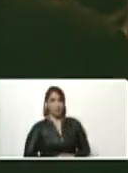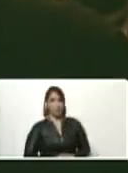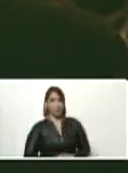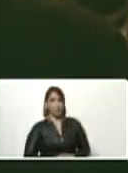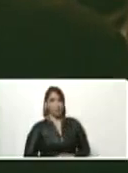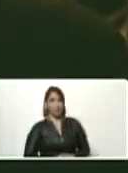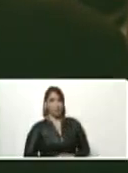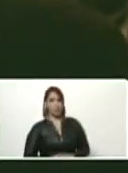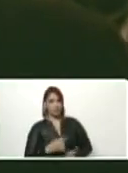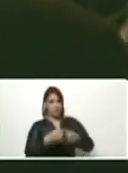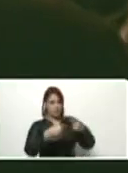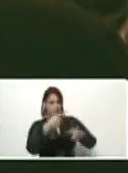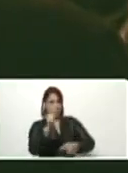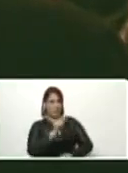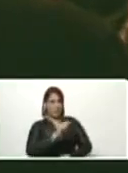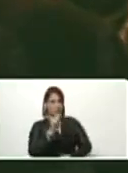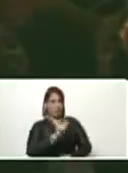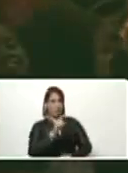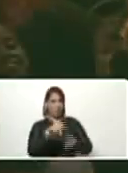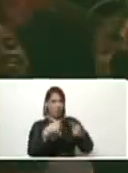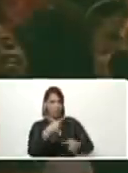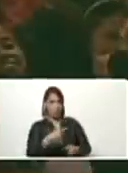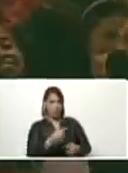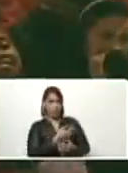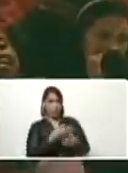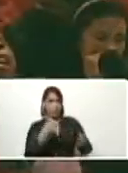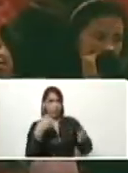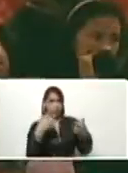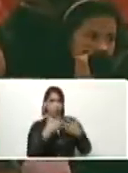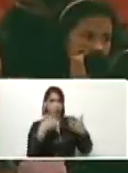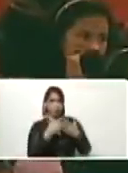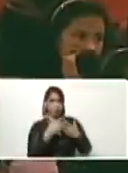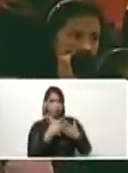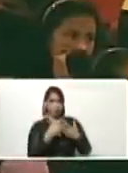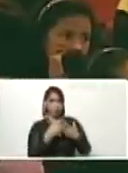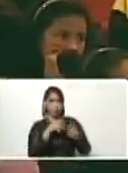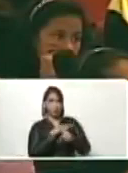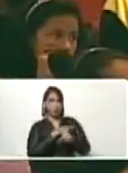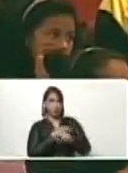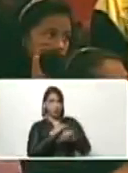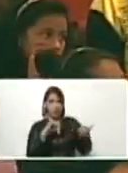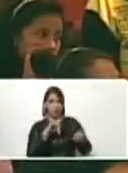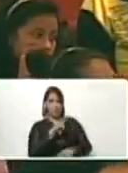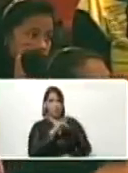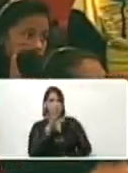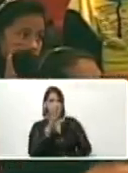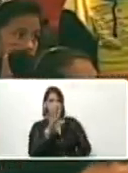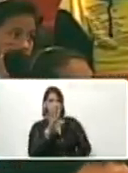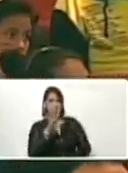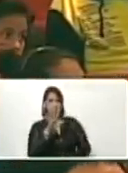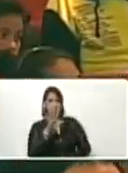pocos meses después de la excelente batalla, ya el 25